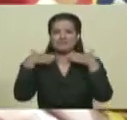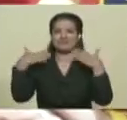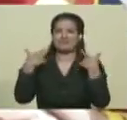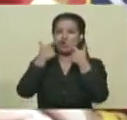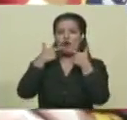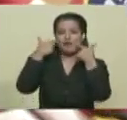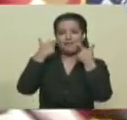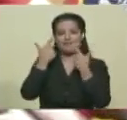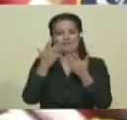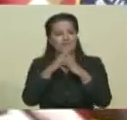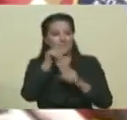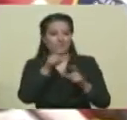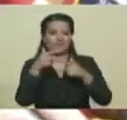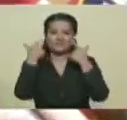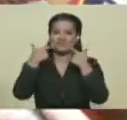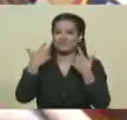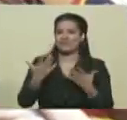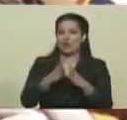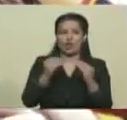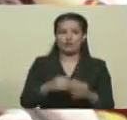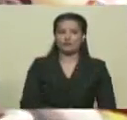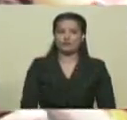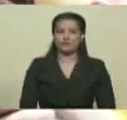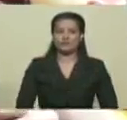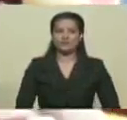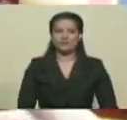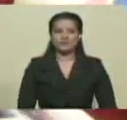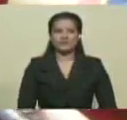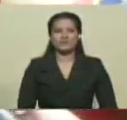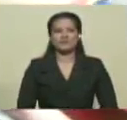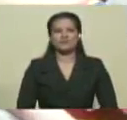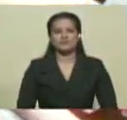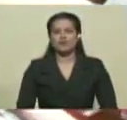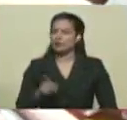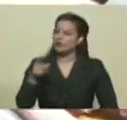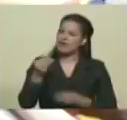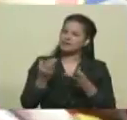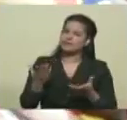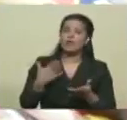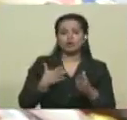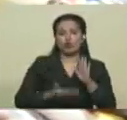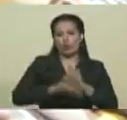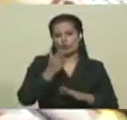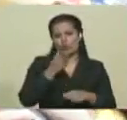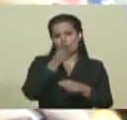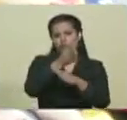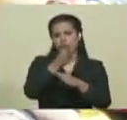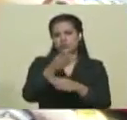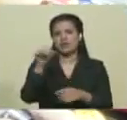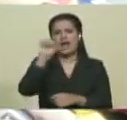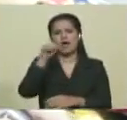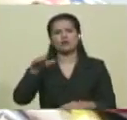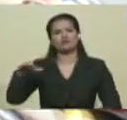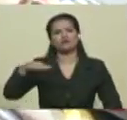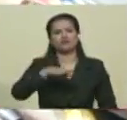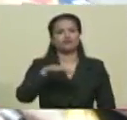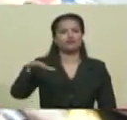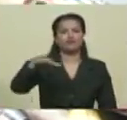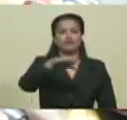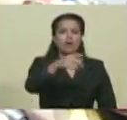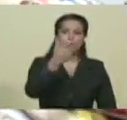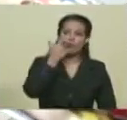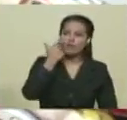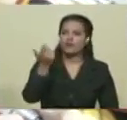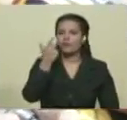por donde está el chavismo, ahí hay alegría, seguro. No, yo voy a seguir dando vueltas. Vamos a ir a unos centros electorales